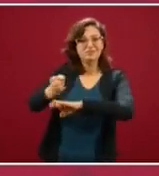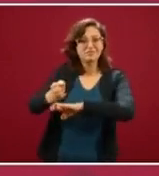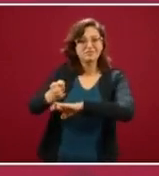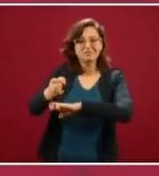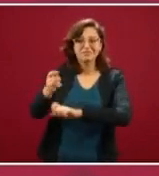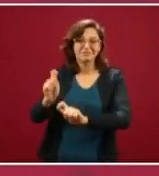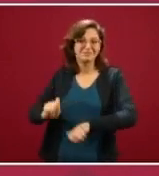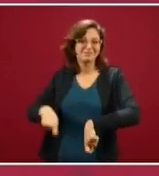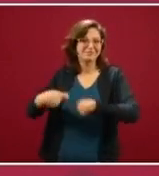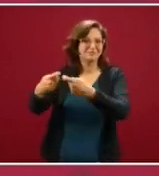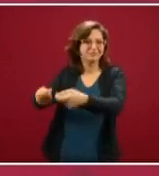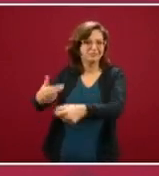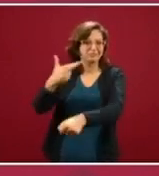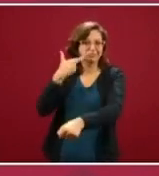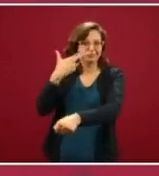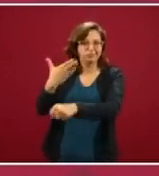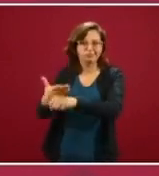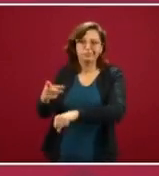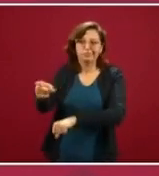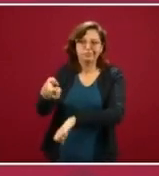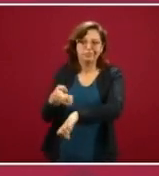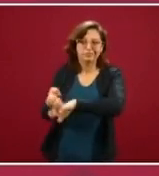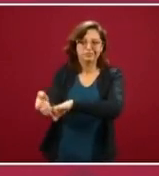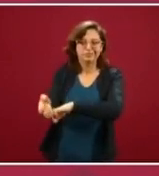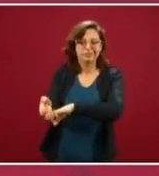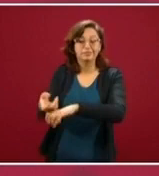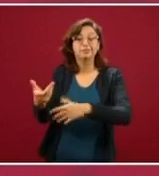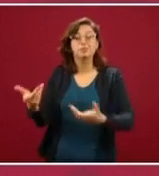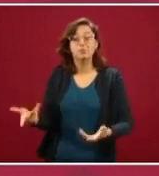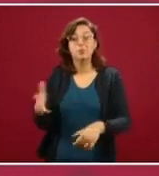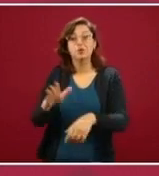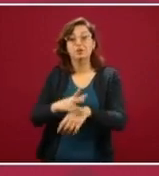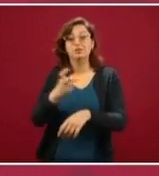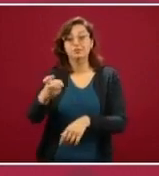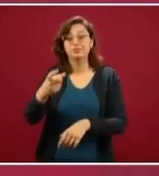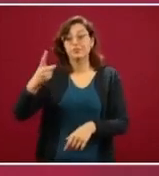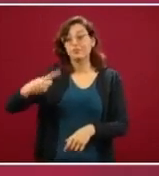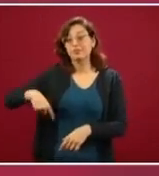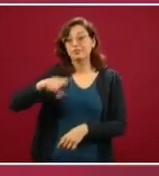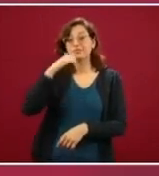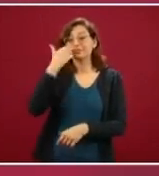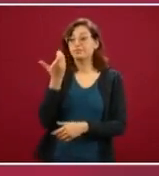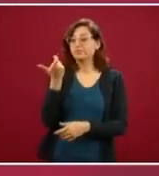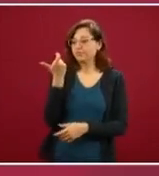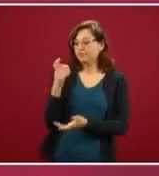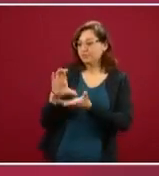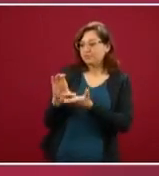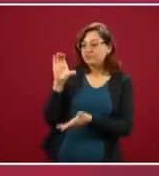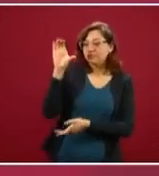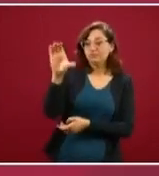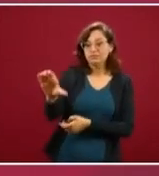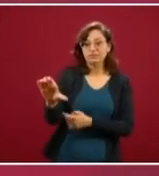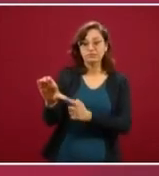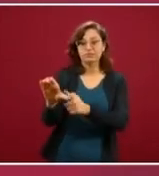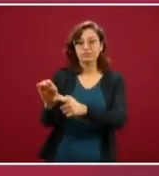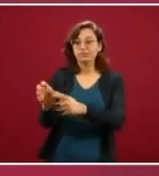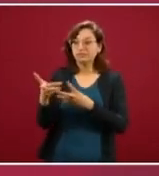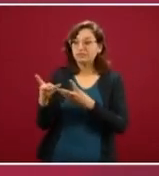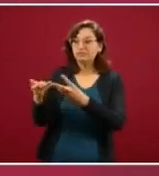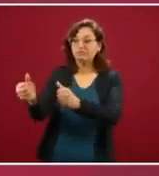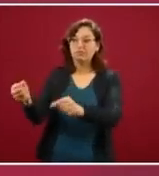fondo, en particular, se use con ese propósito, porque